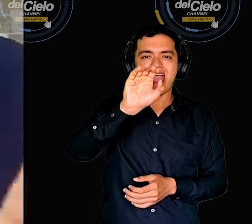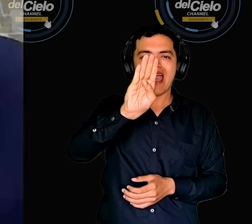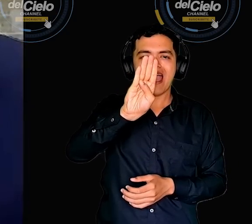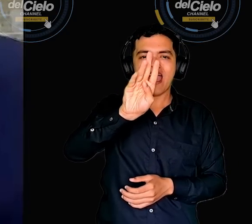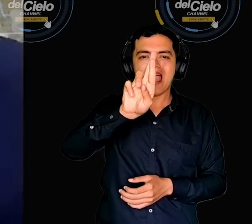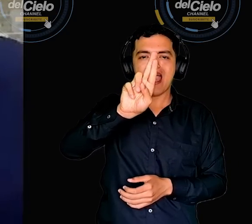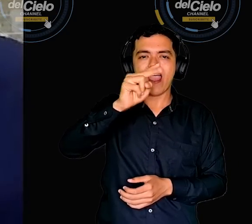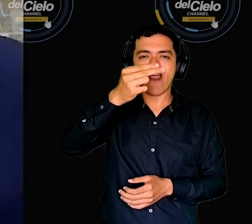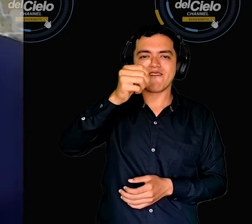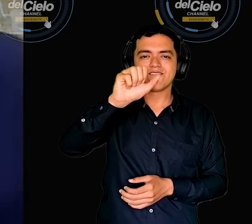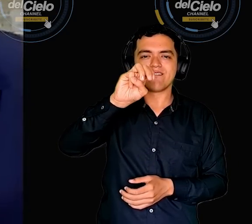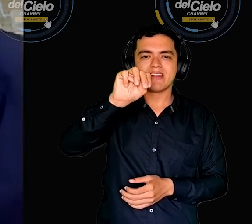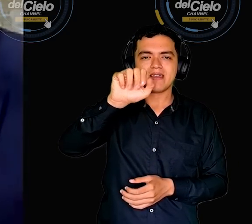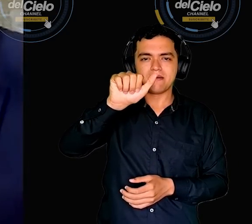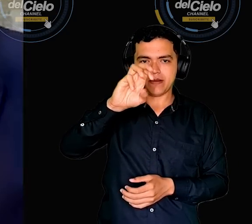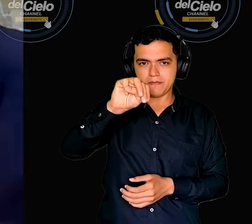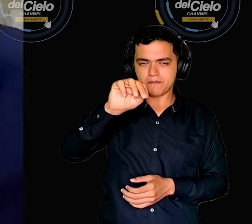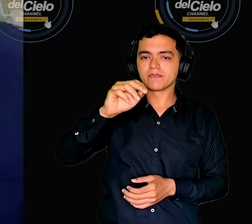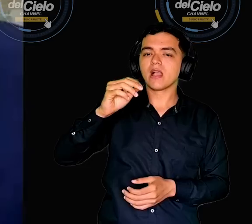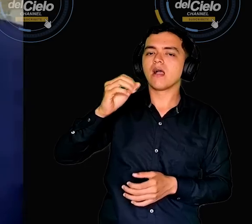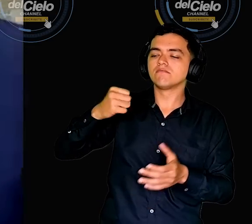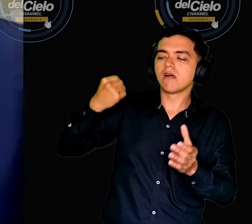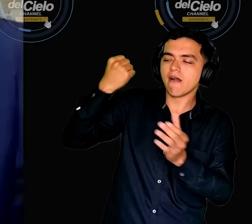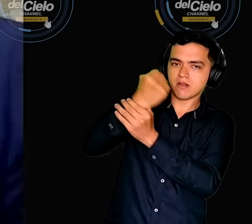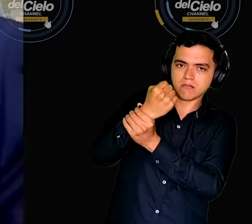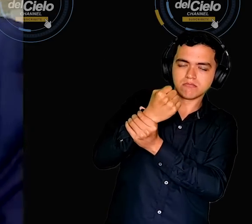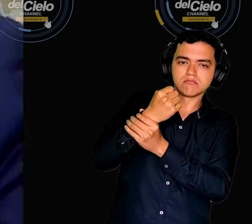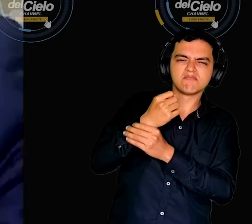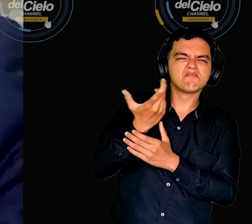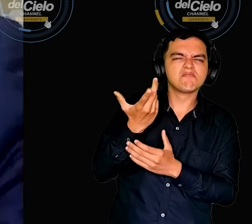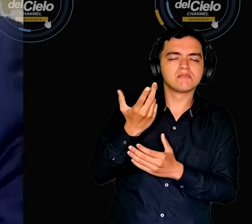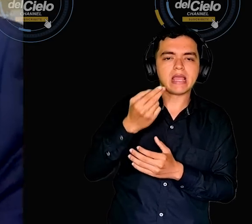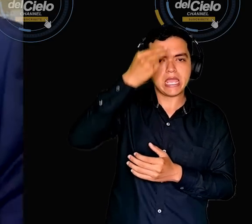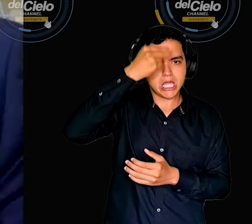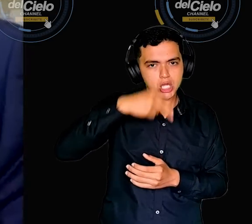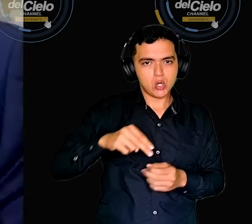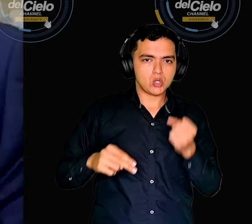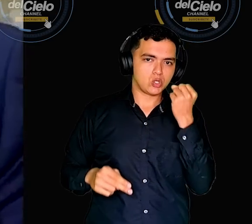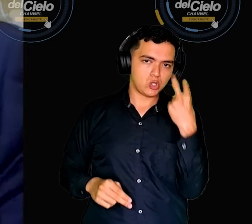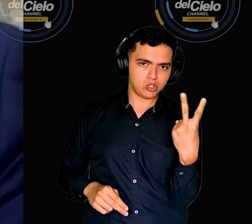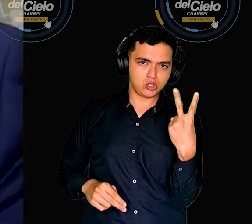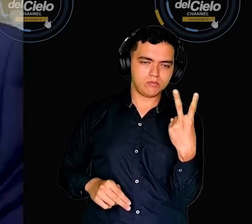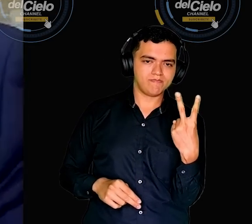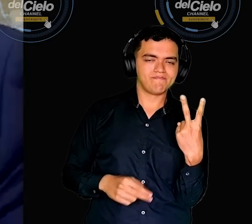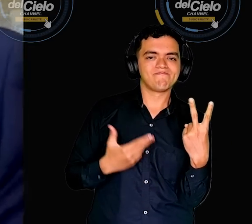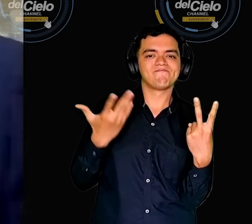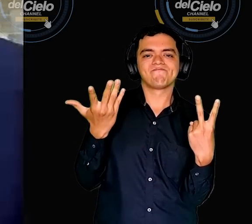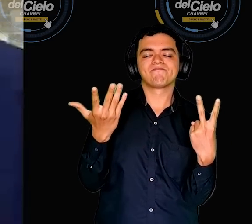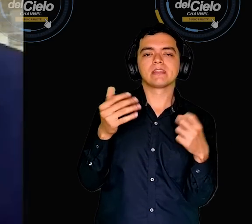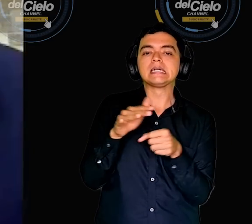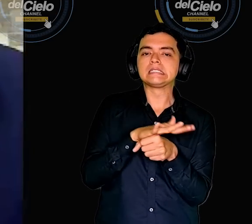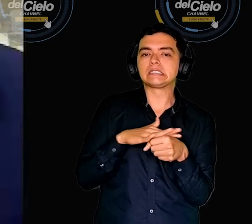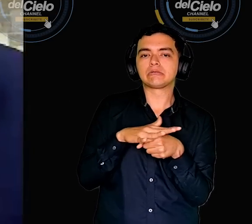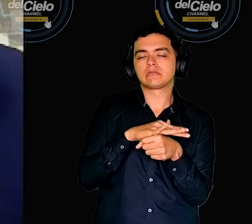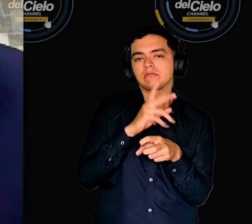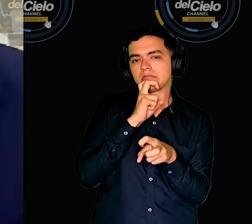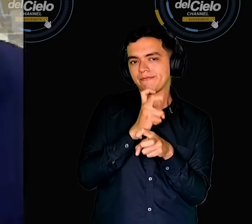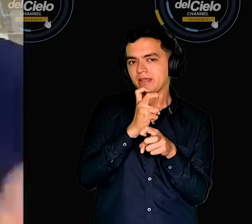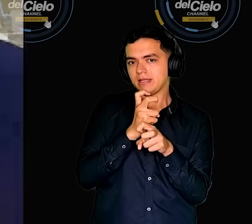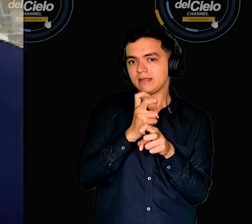es posible que lleguemos a esa meta que tenemos, y es que nuestro hogar sea permanente, realmente que